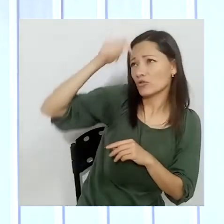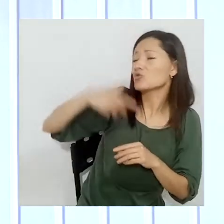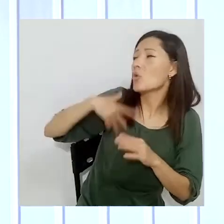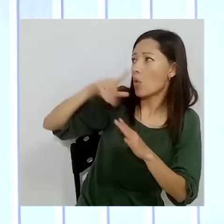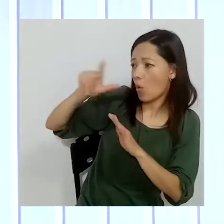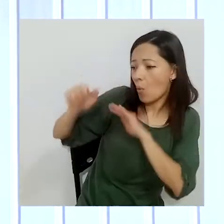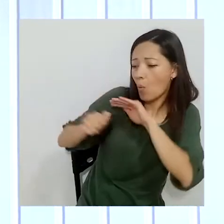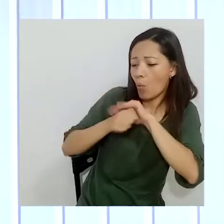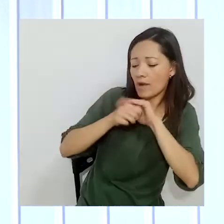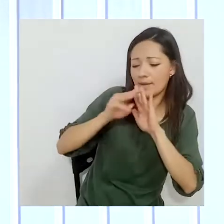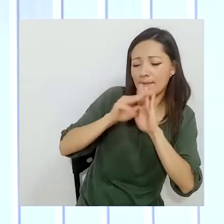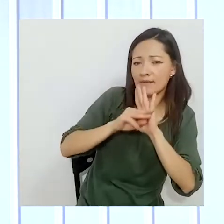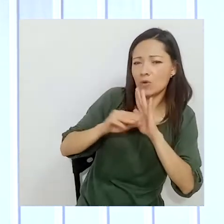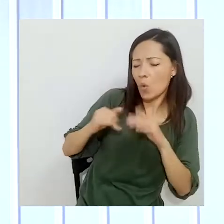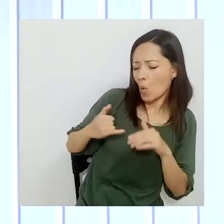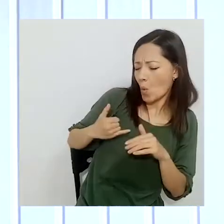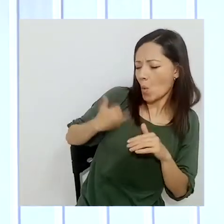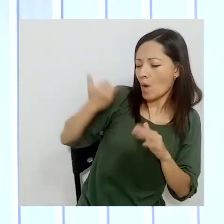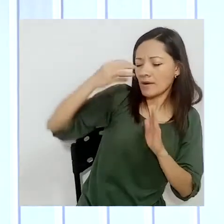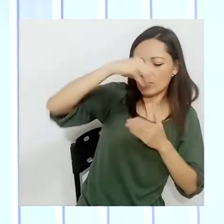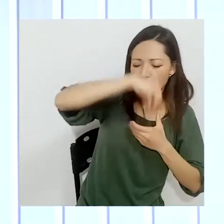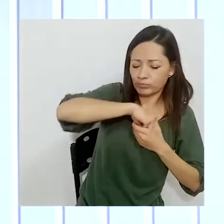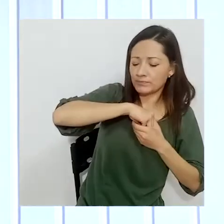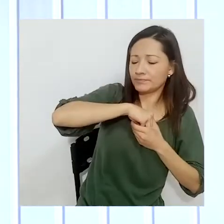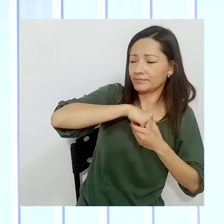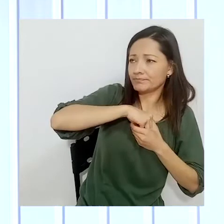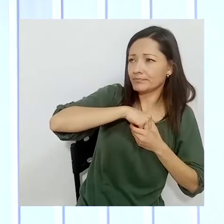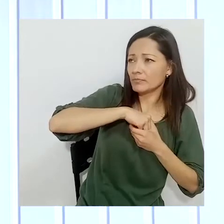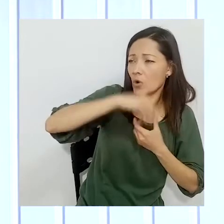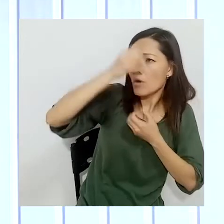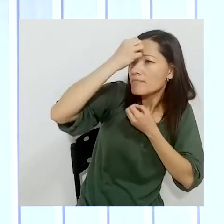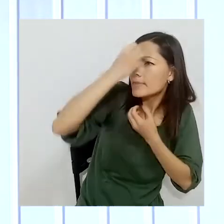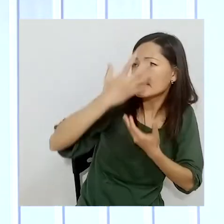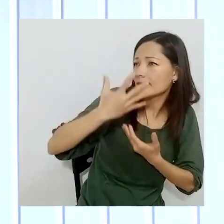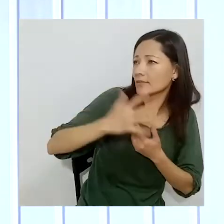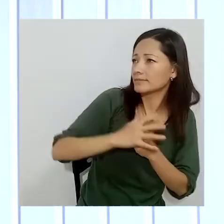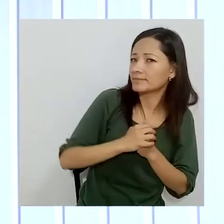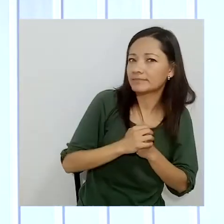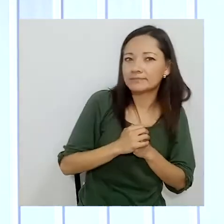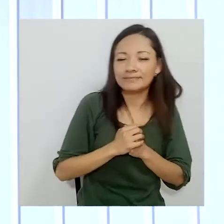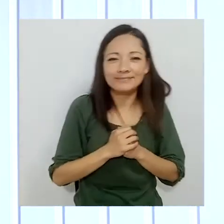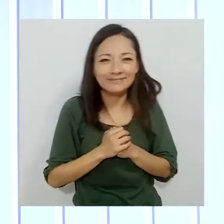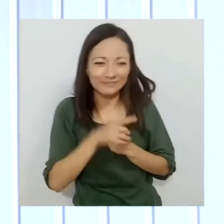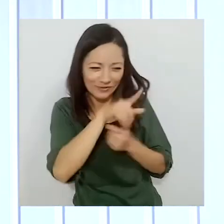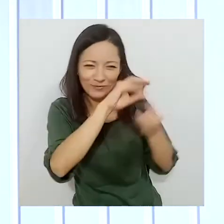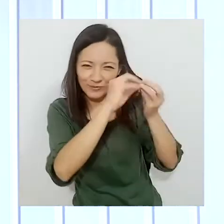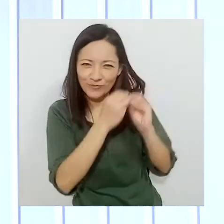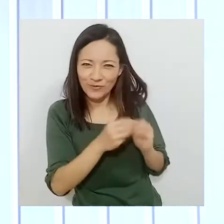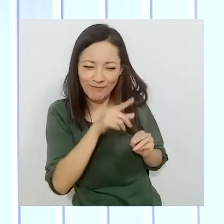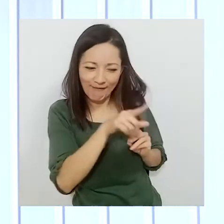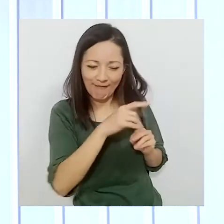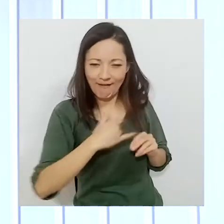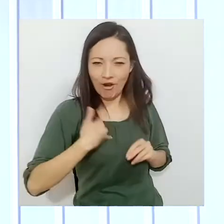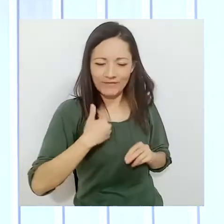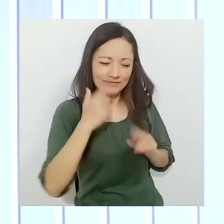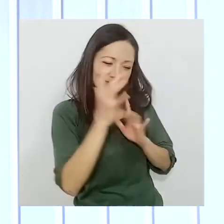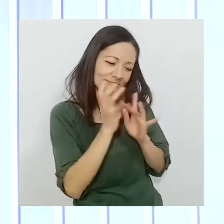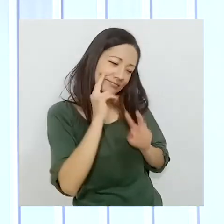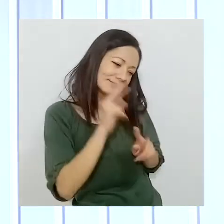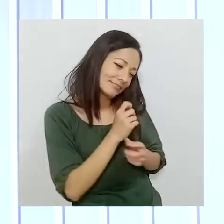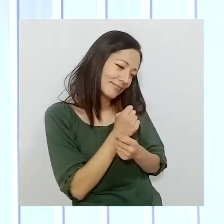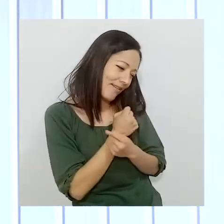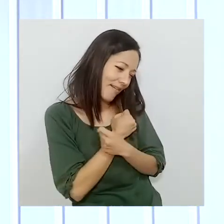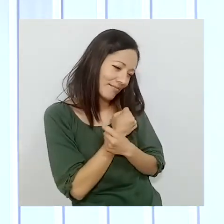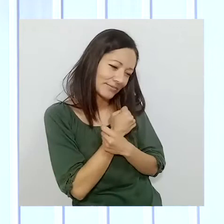lo he guardado desde mi juventud. Mire qué calidad de persona es este joven. Entonces Jesús mirándole le amó y le